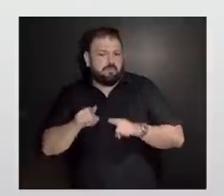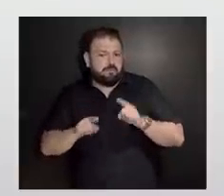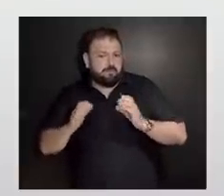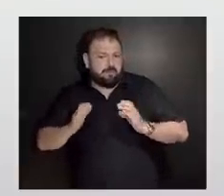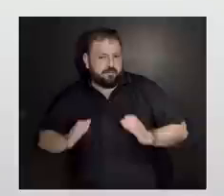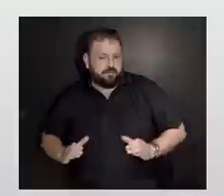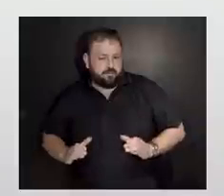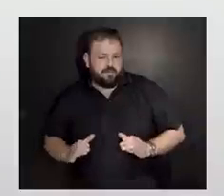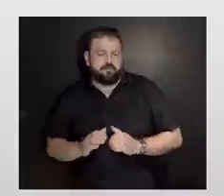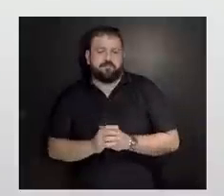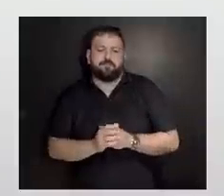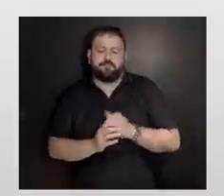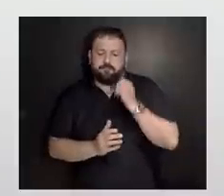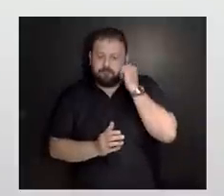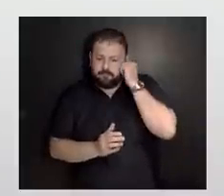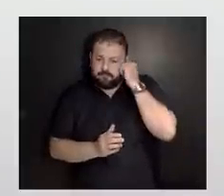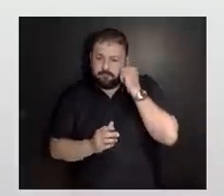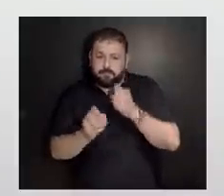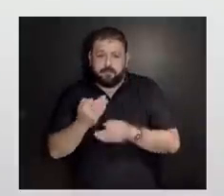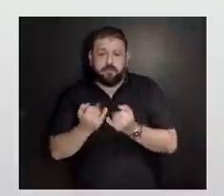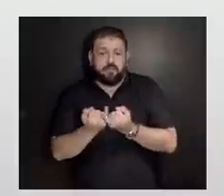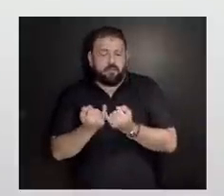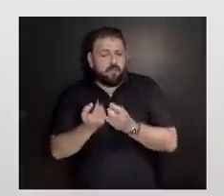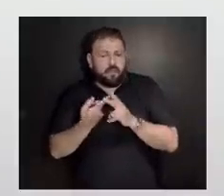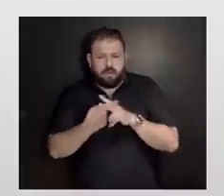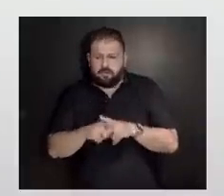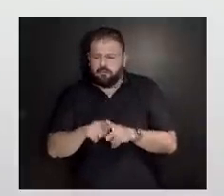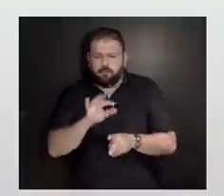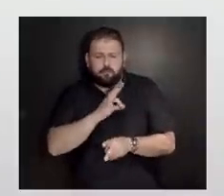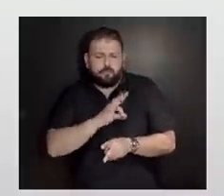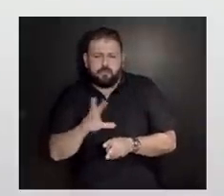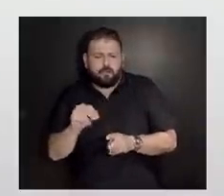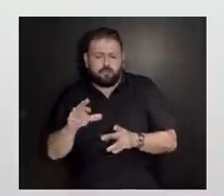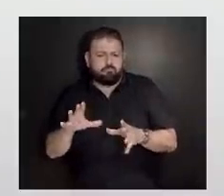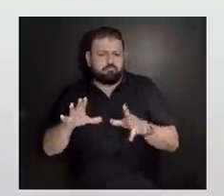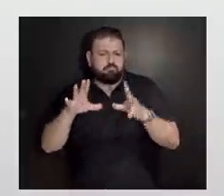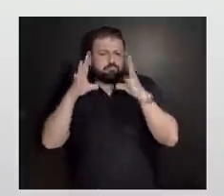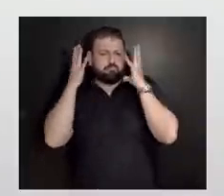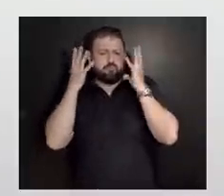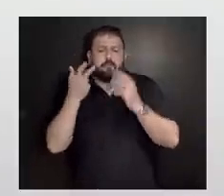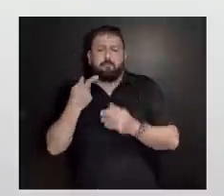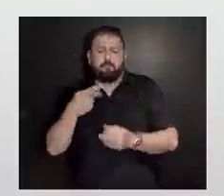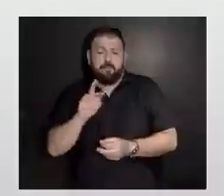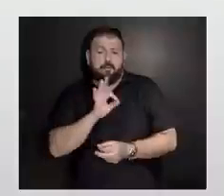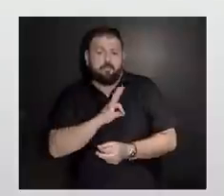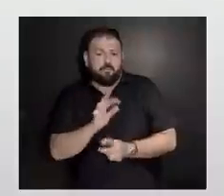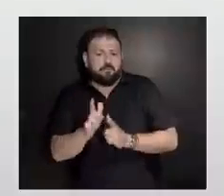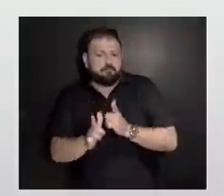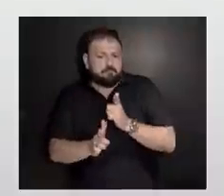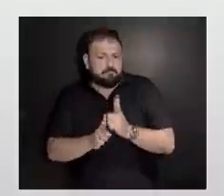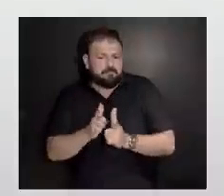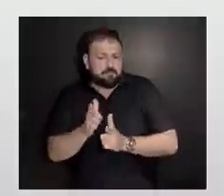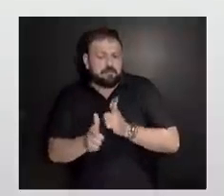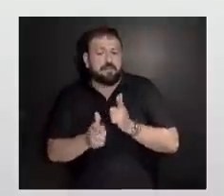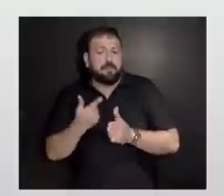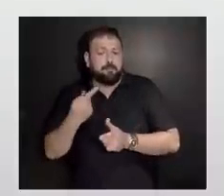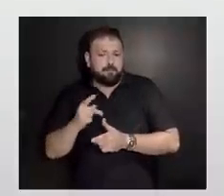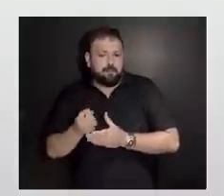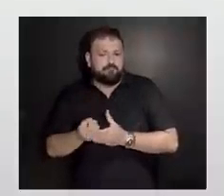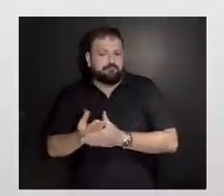estos anticuerpos, pero que a lo mejor el inicio no es tan rápido y que la progresión puede ser lenta, pero